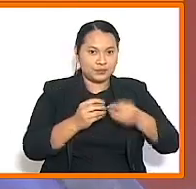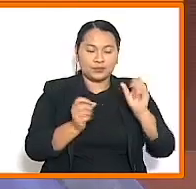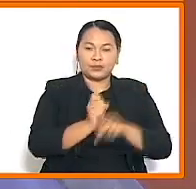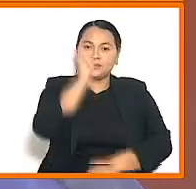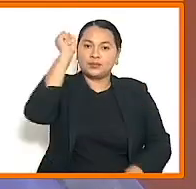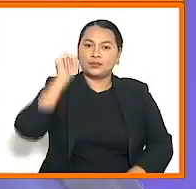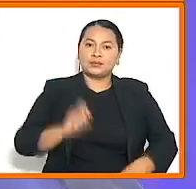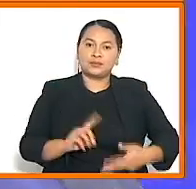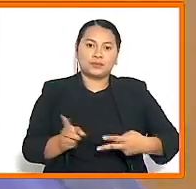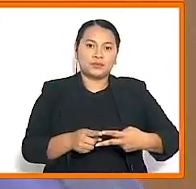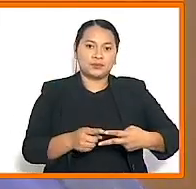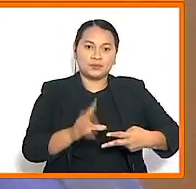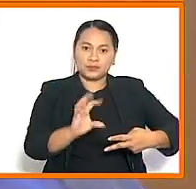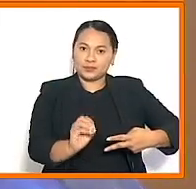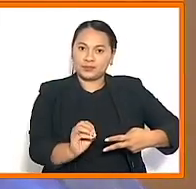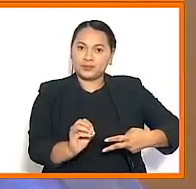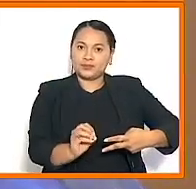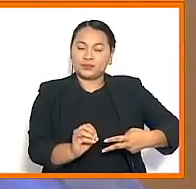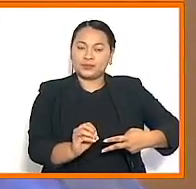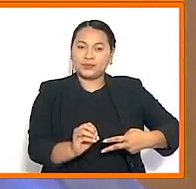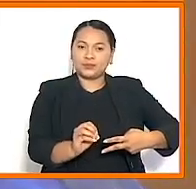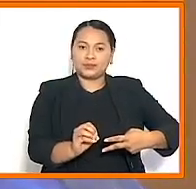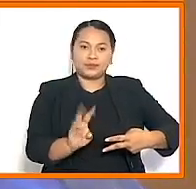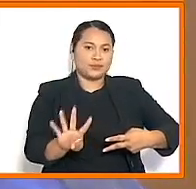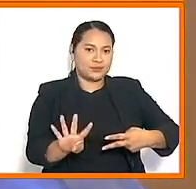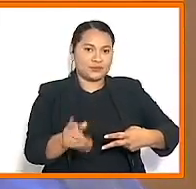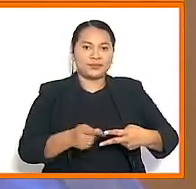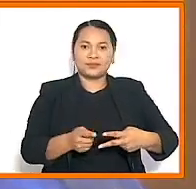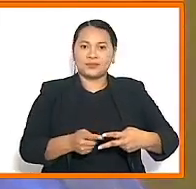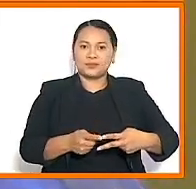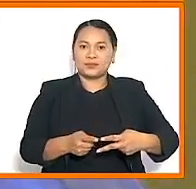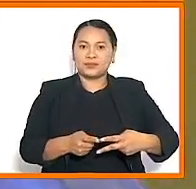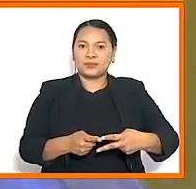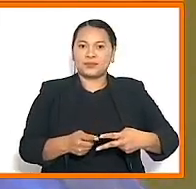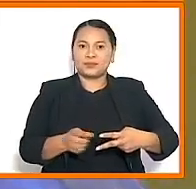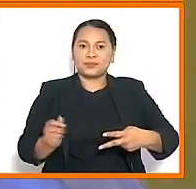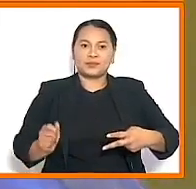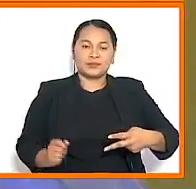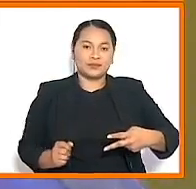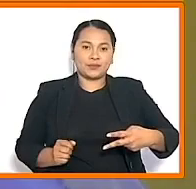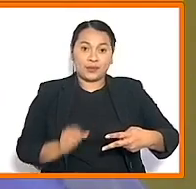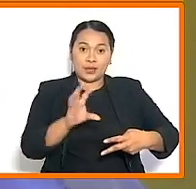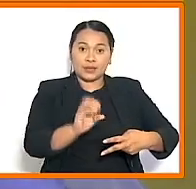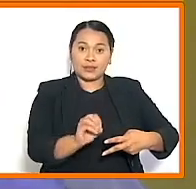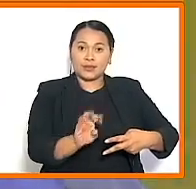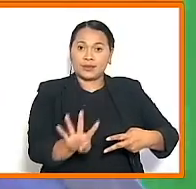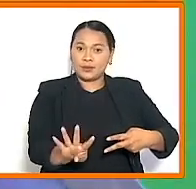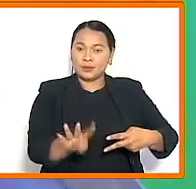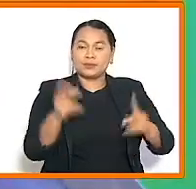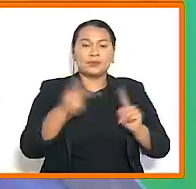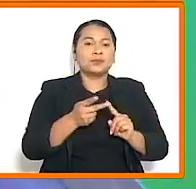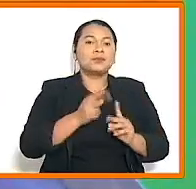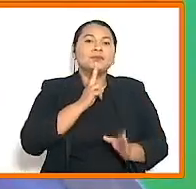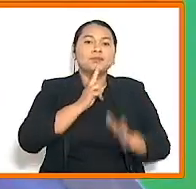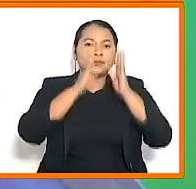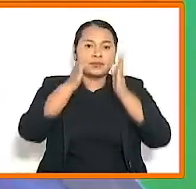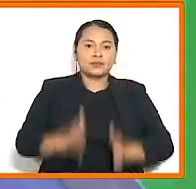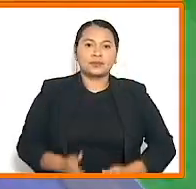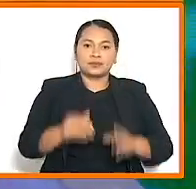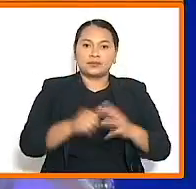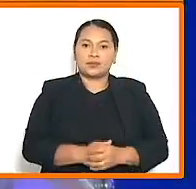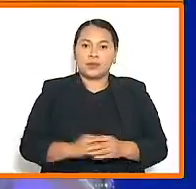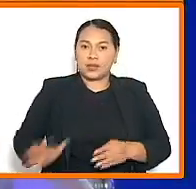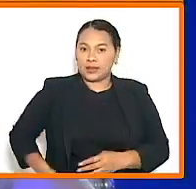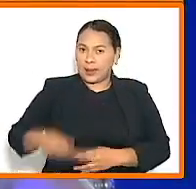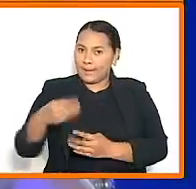el 0. Segundo número, el 4. Primer número ganador para premiados en esta noche es el 04 con su catrachada, Chucho. Vamos